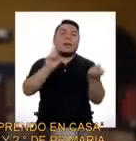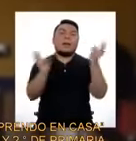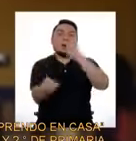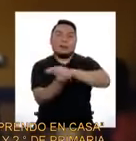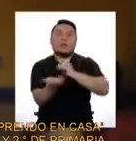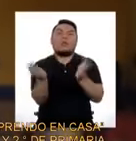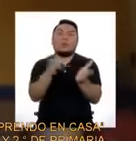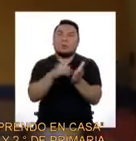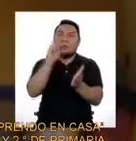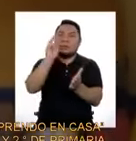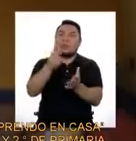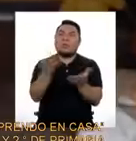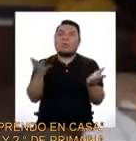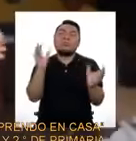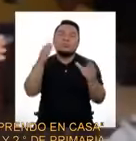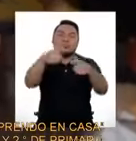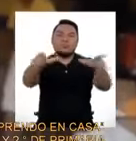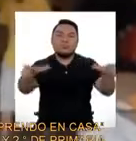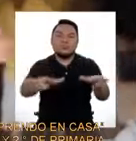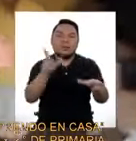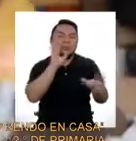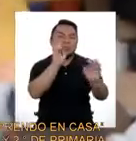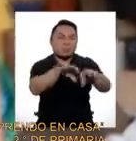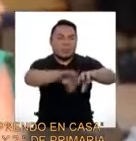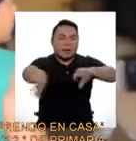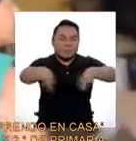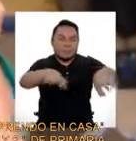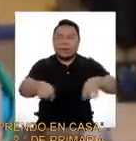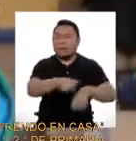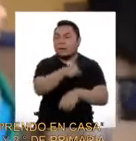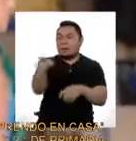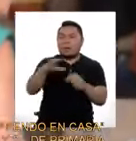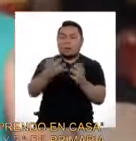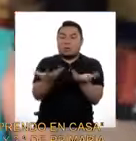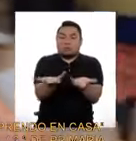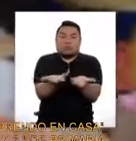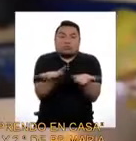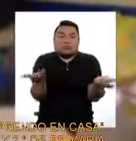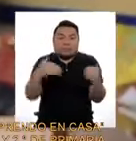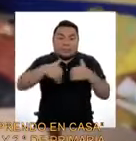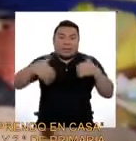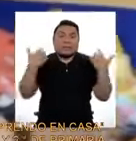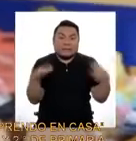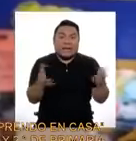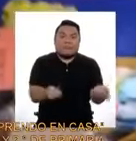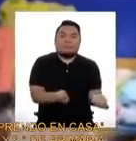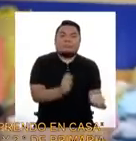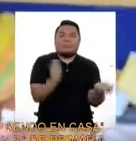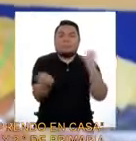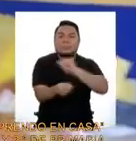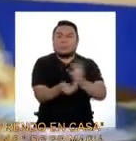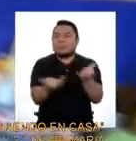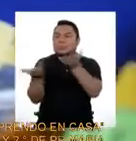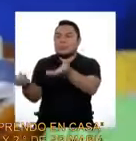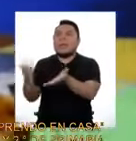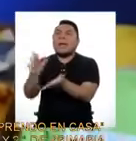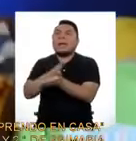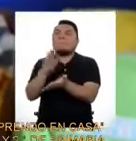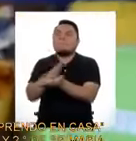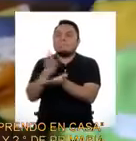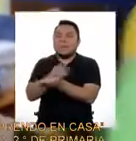es la zona de segregación, donde derivamos los productos reciclados que vienen como el papel, que